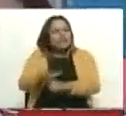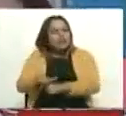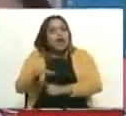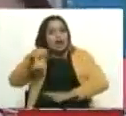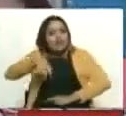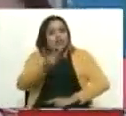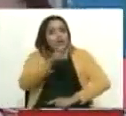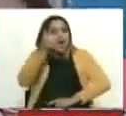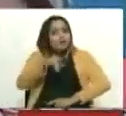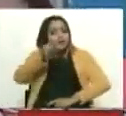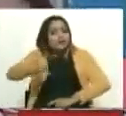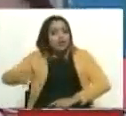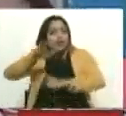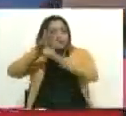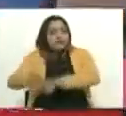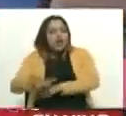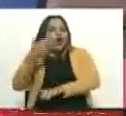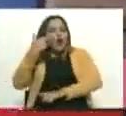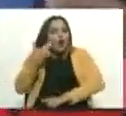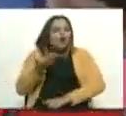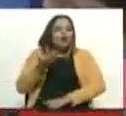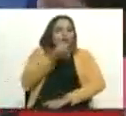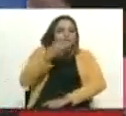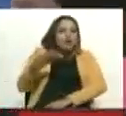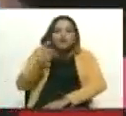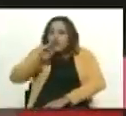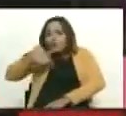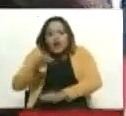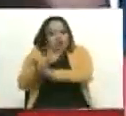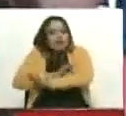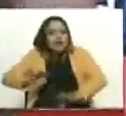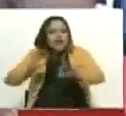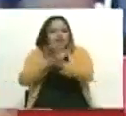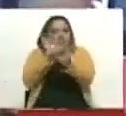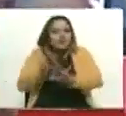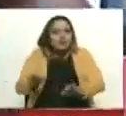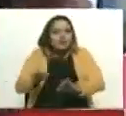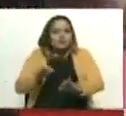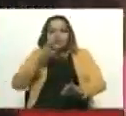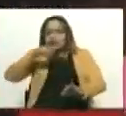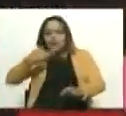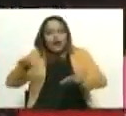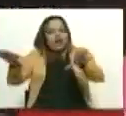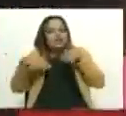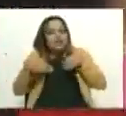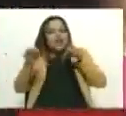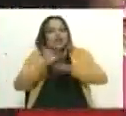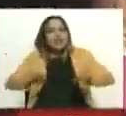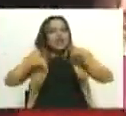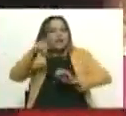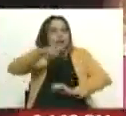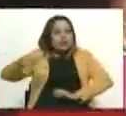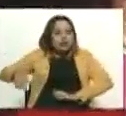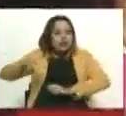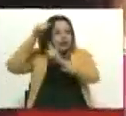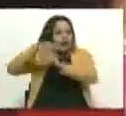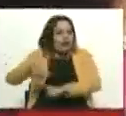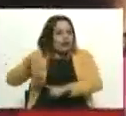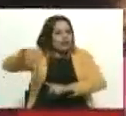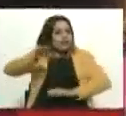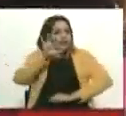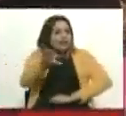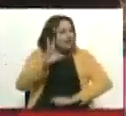racismo, y en Venezuela no puede haber racismo de ninguna forma, de ningún tipo, contra ninguna persona de esta